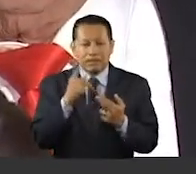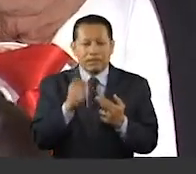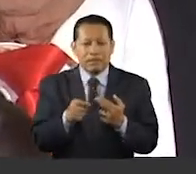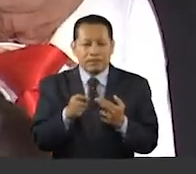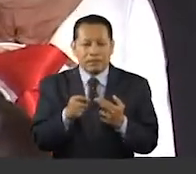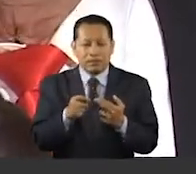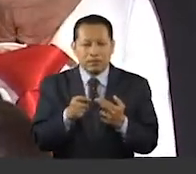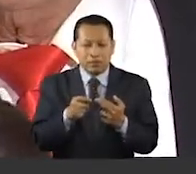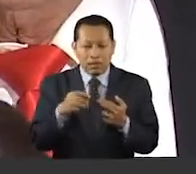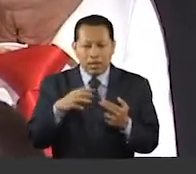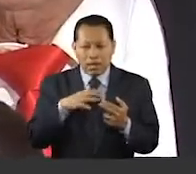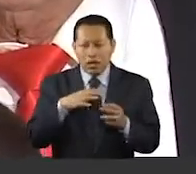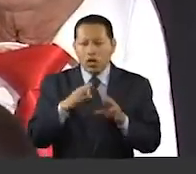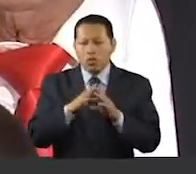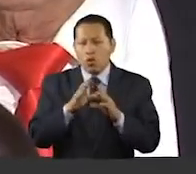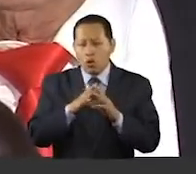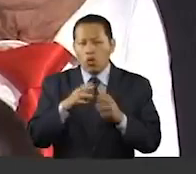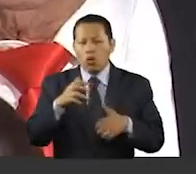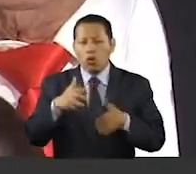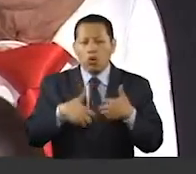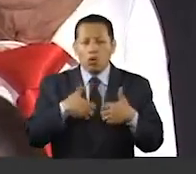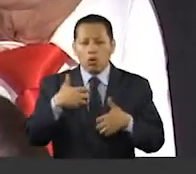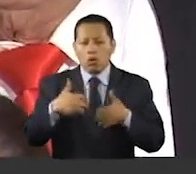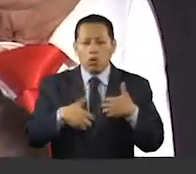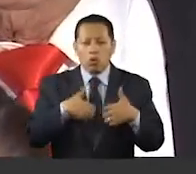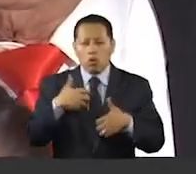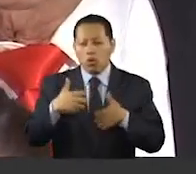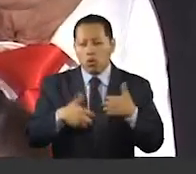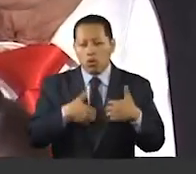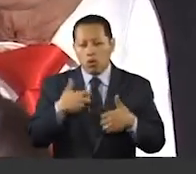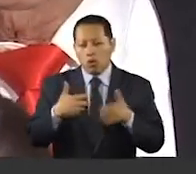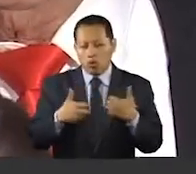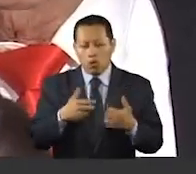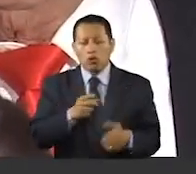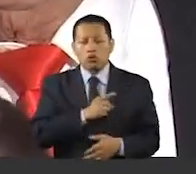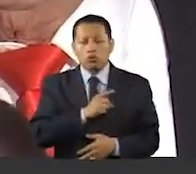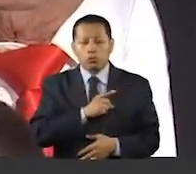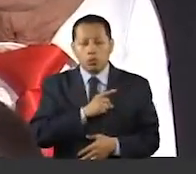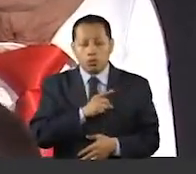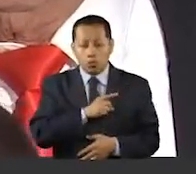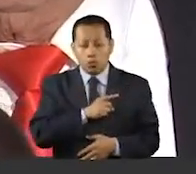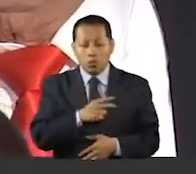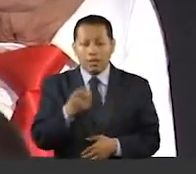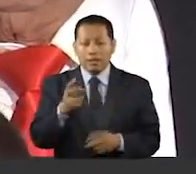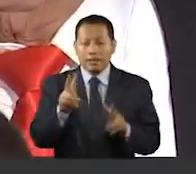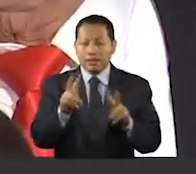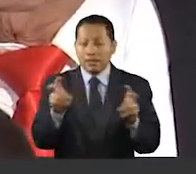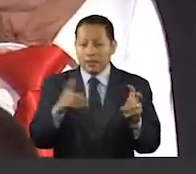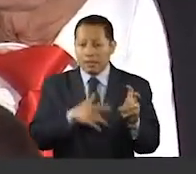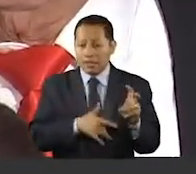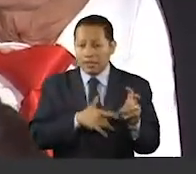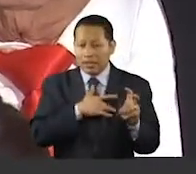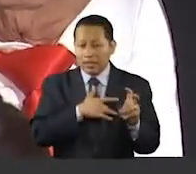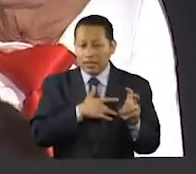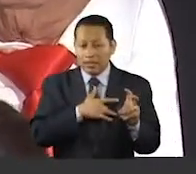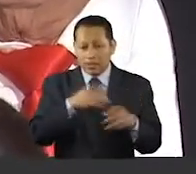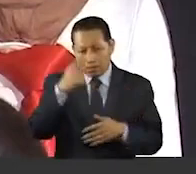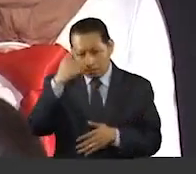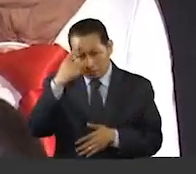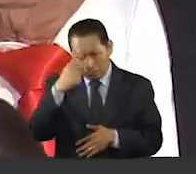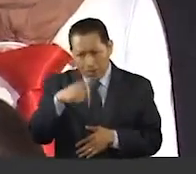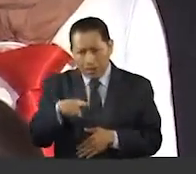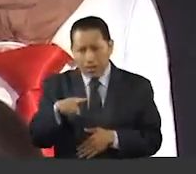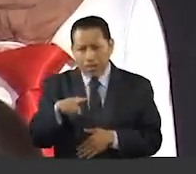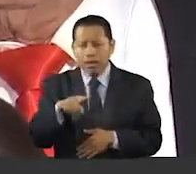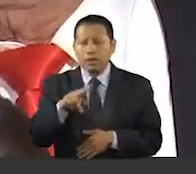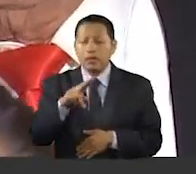acapulquena que traen solo están utilizando este tema tan sensible para hacer un